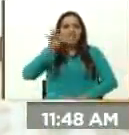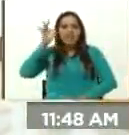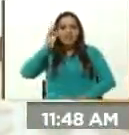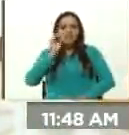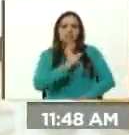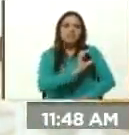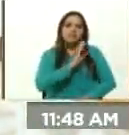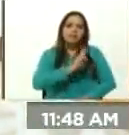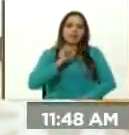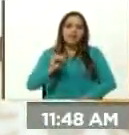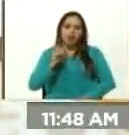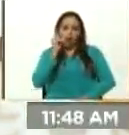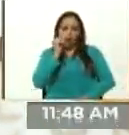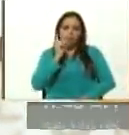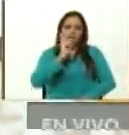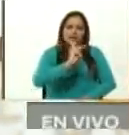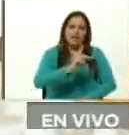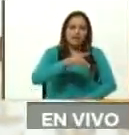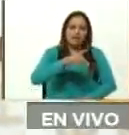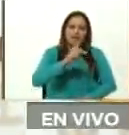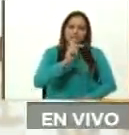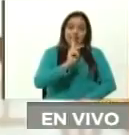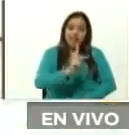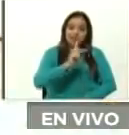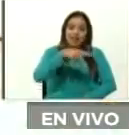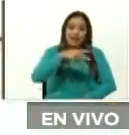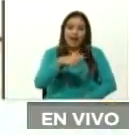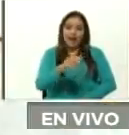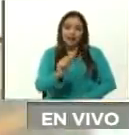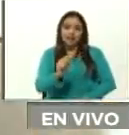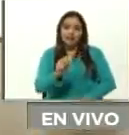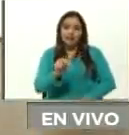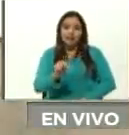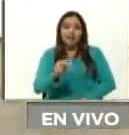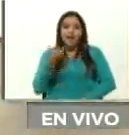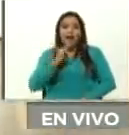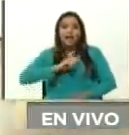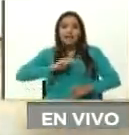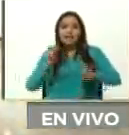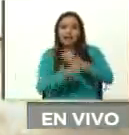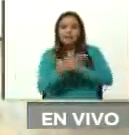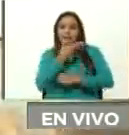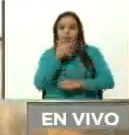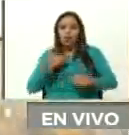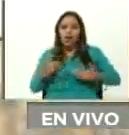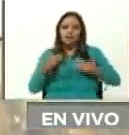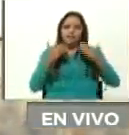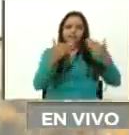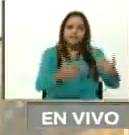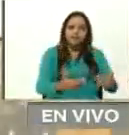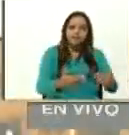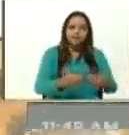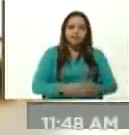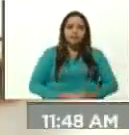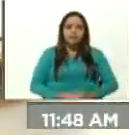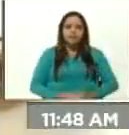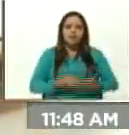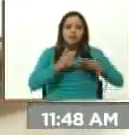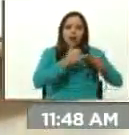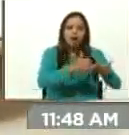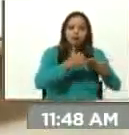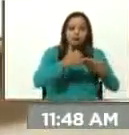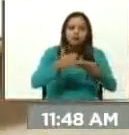CPI, Karim Khan, todo ese panorama cambie para mejorar, para avanzar en favor de las